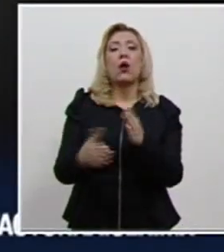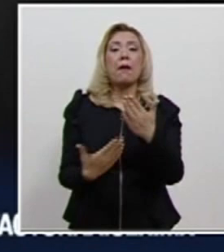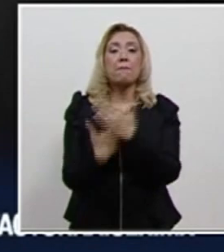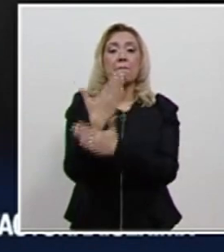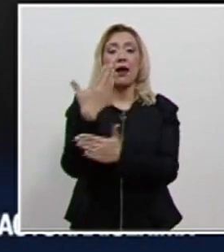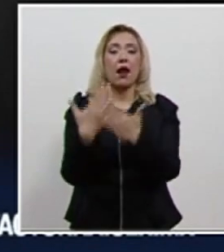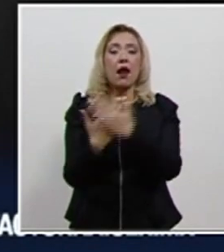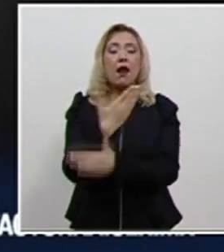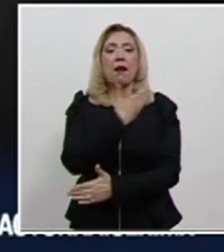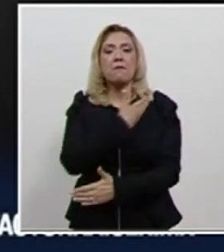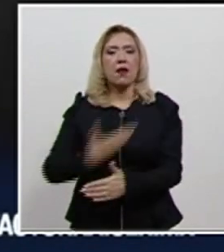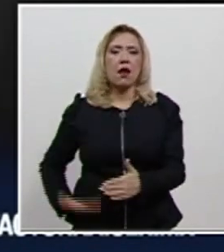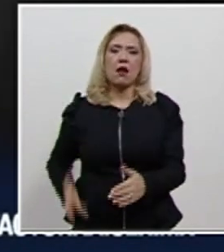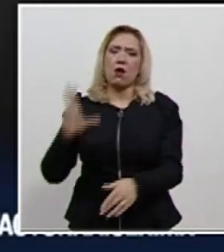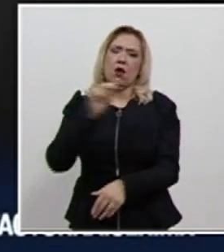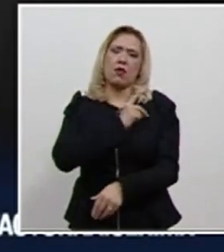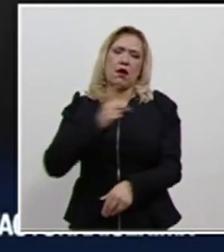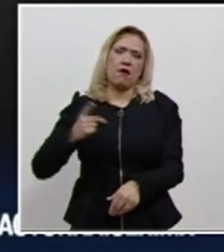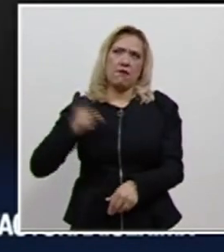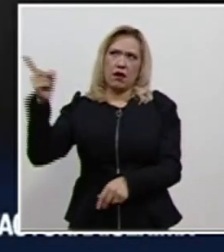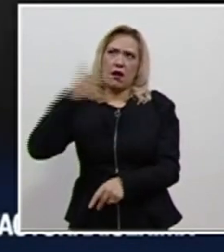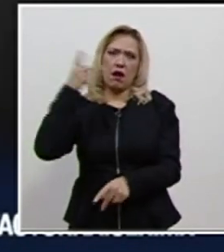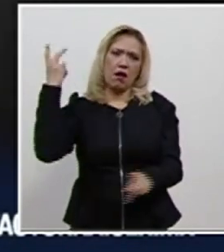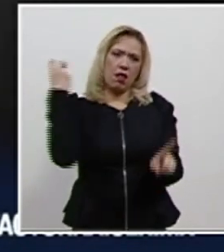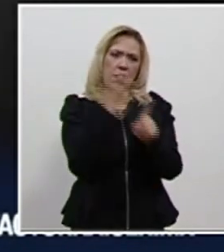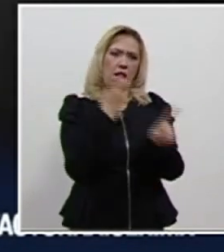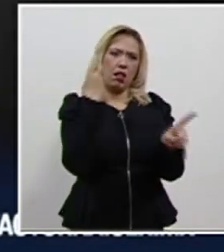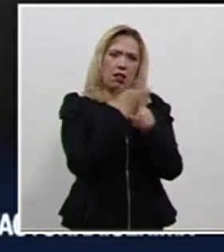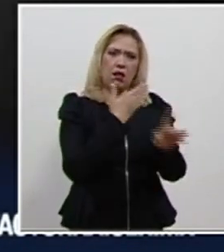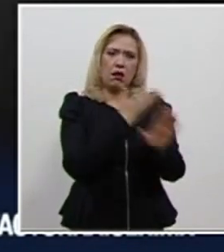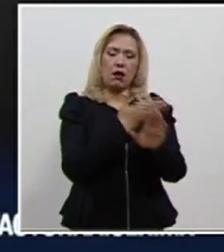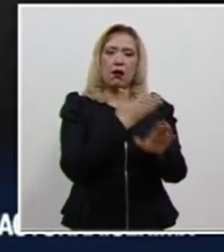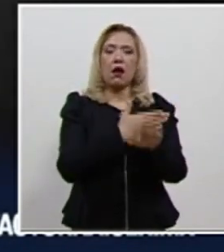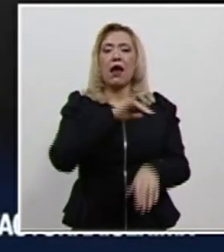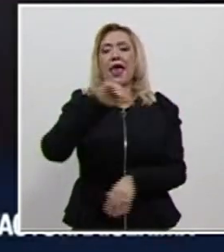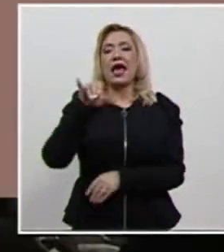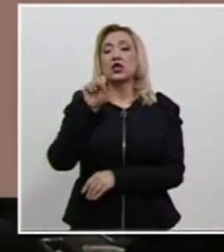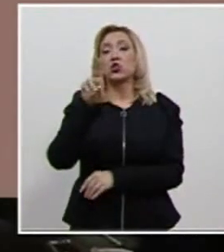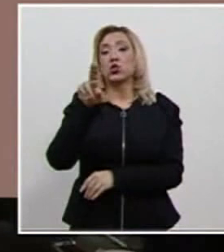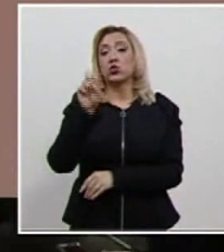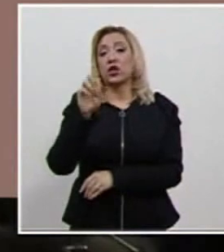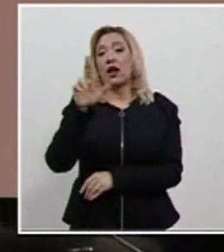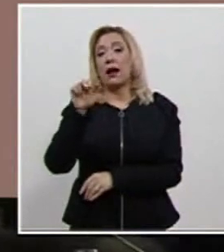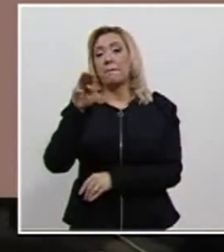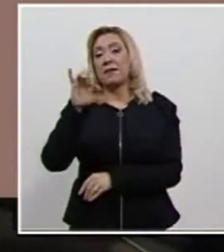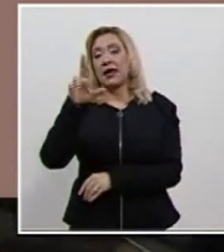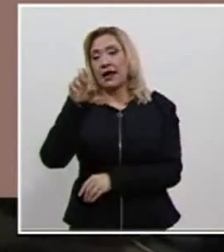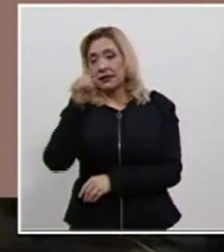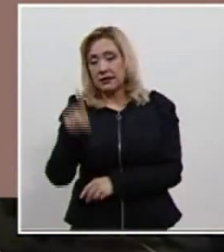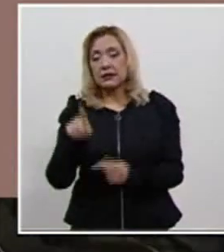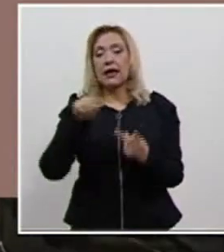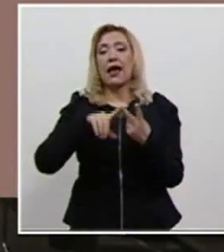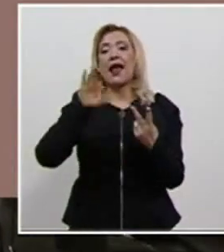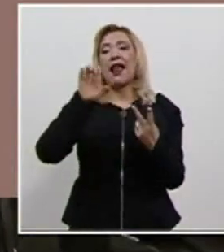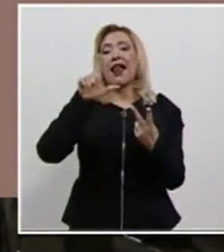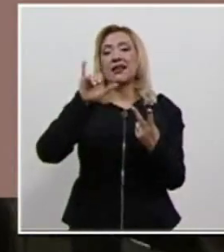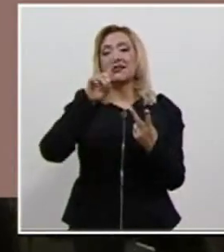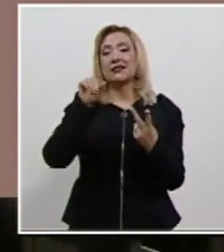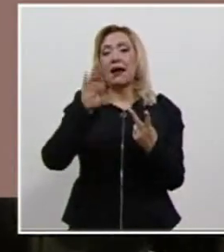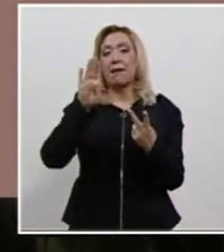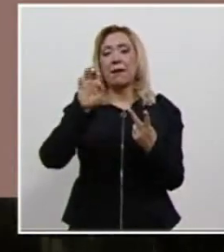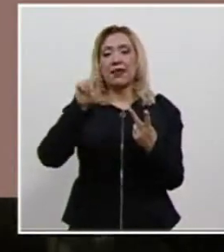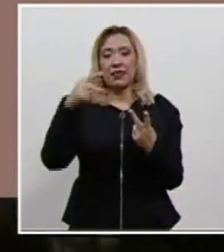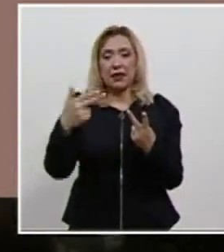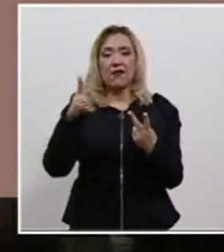denostado y atacado. El recurso fue interpuesto en contra de Jesús Ramírez y la señorita Elizabeth García Vilchis, titular de